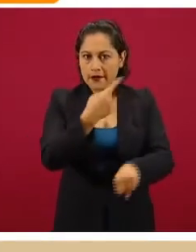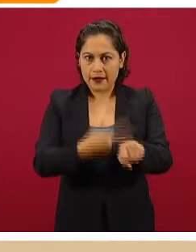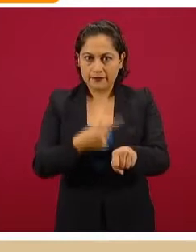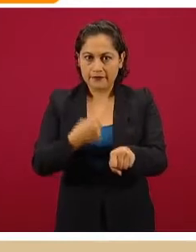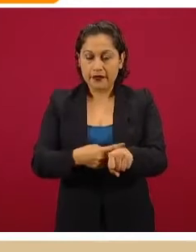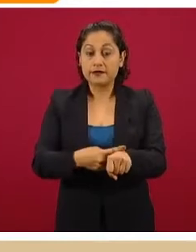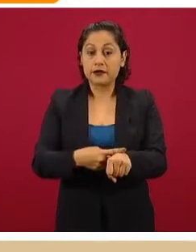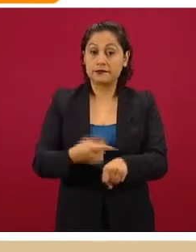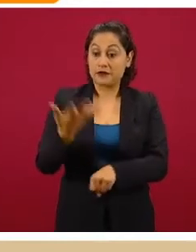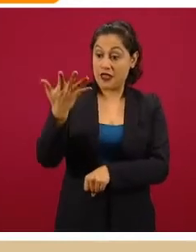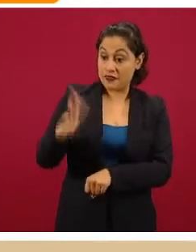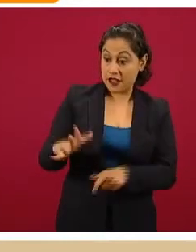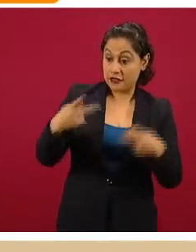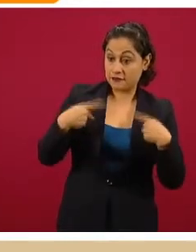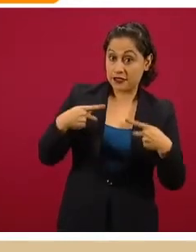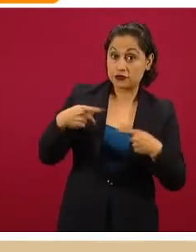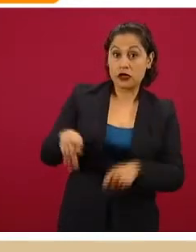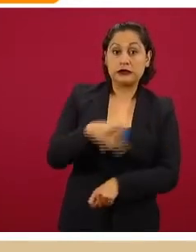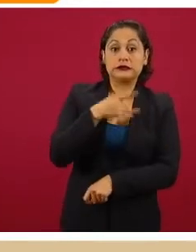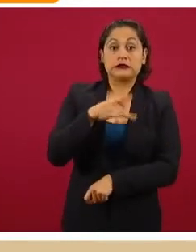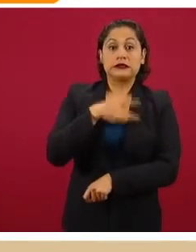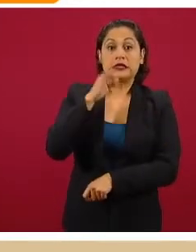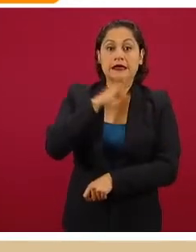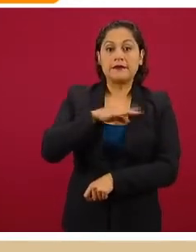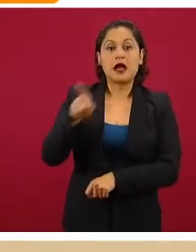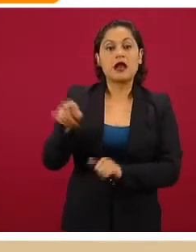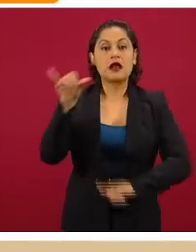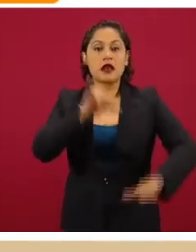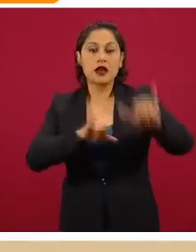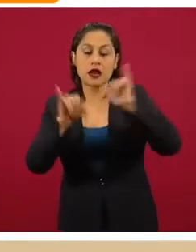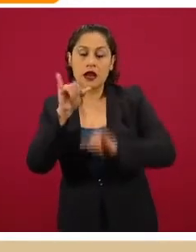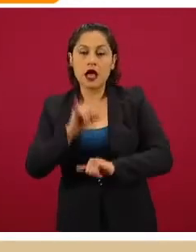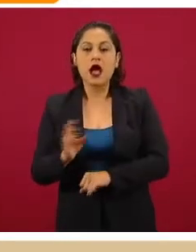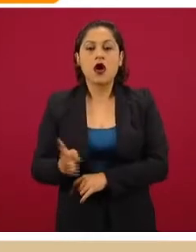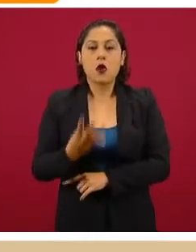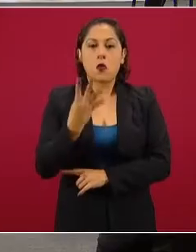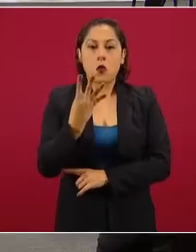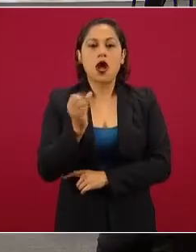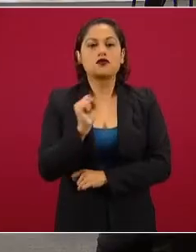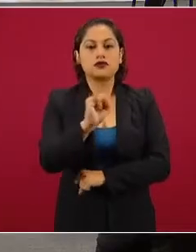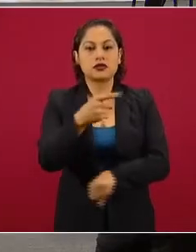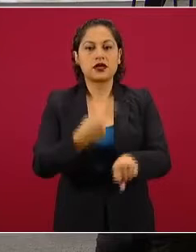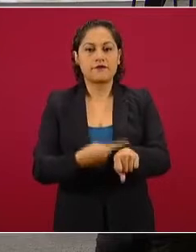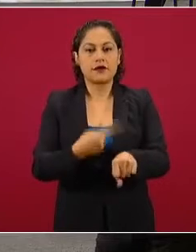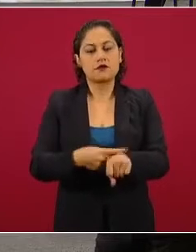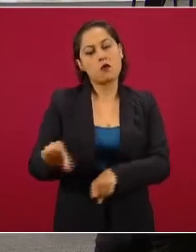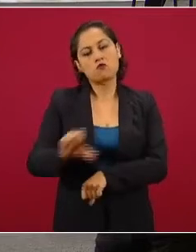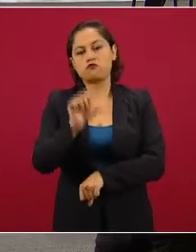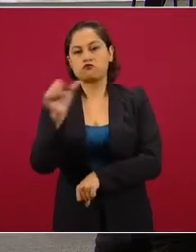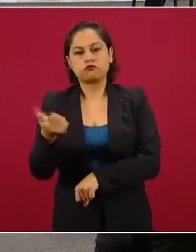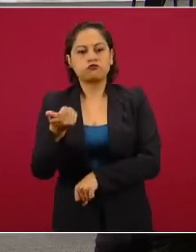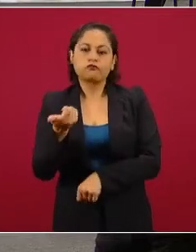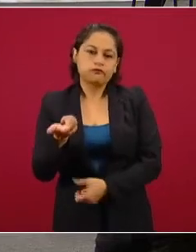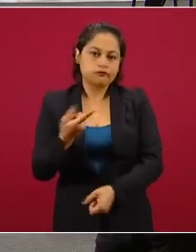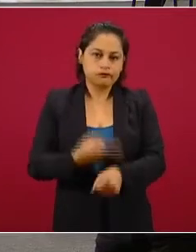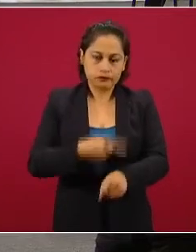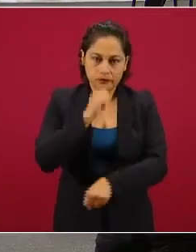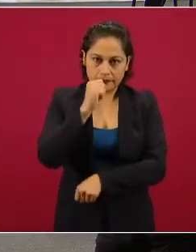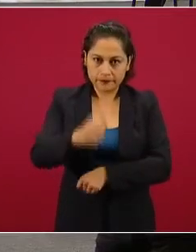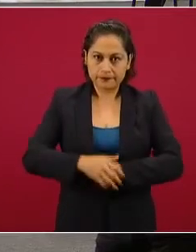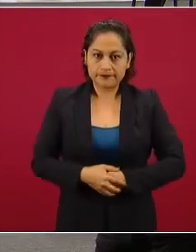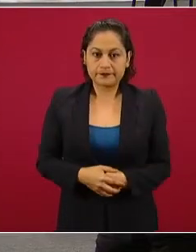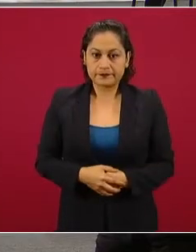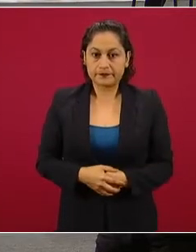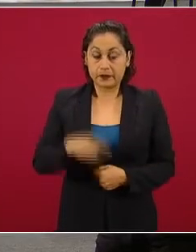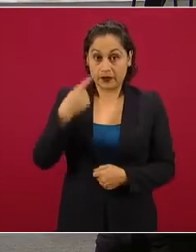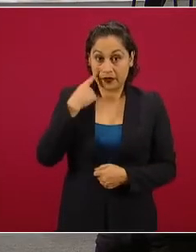resultan positivos y 6 de cada 10 resultan negativos. La siguiente, por favor. En esta curva lo que